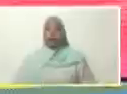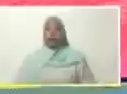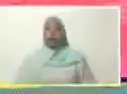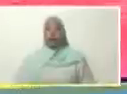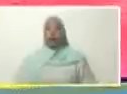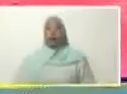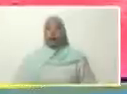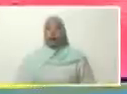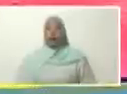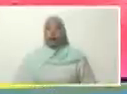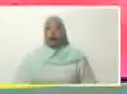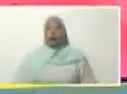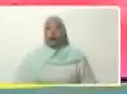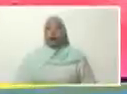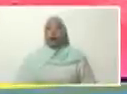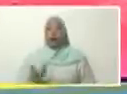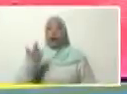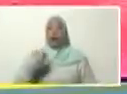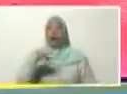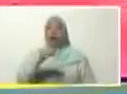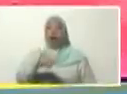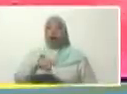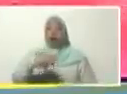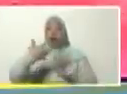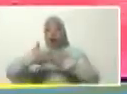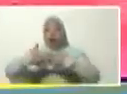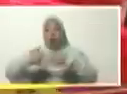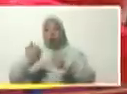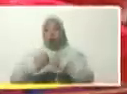Le dieron la orden, levanta el palito, y levantó el palito.